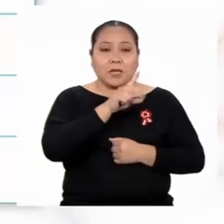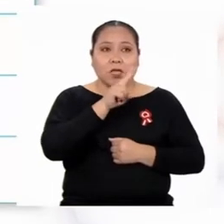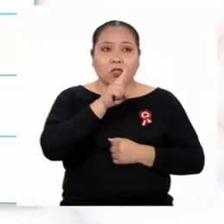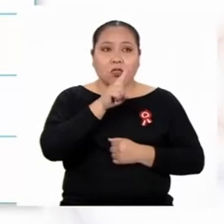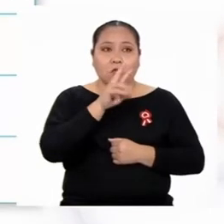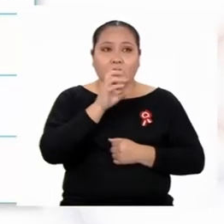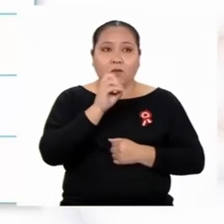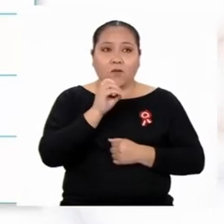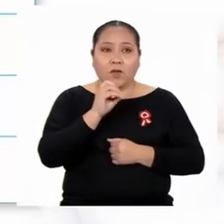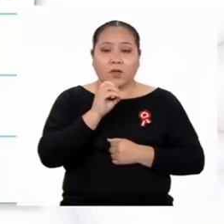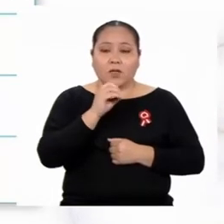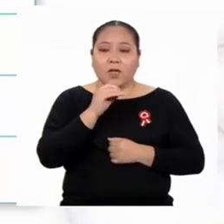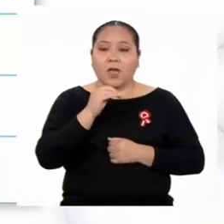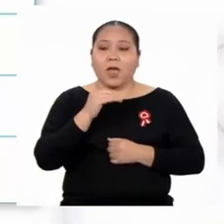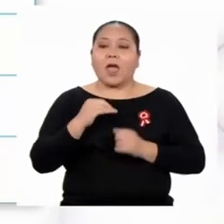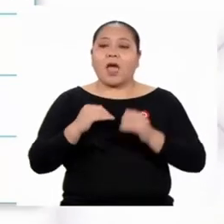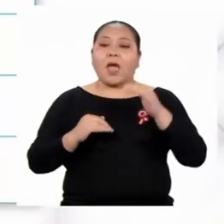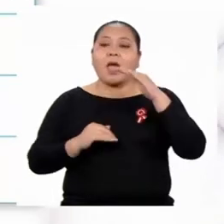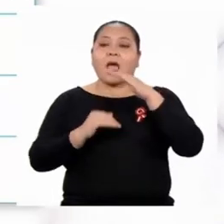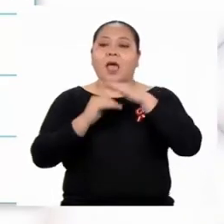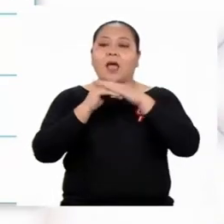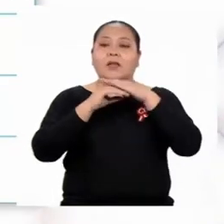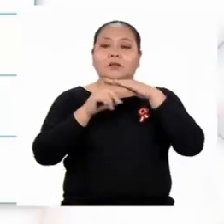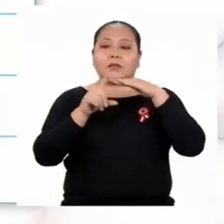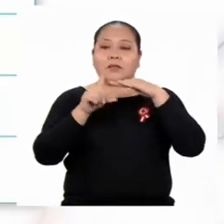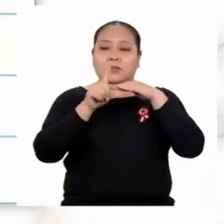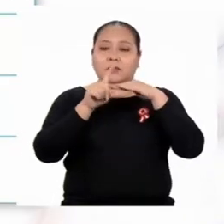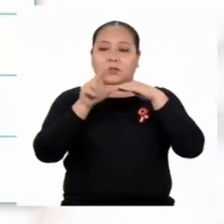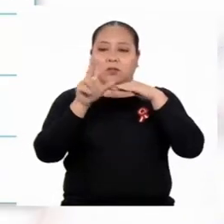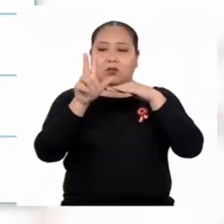120 hasta 139.